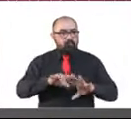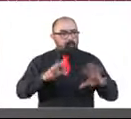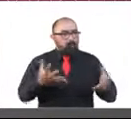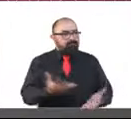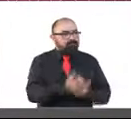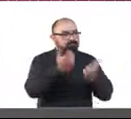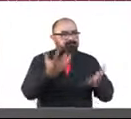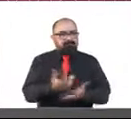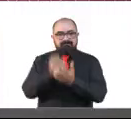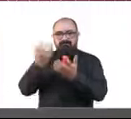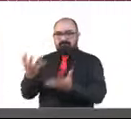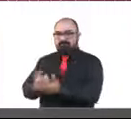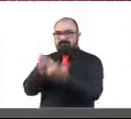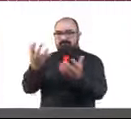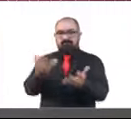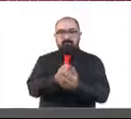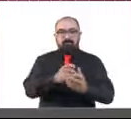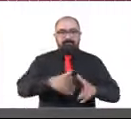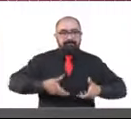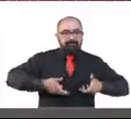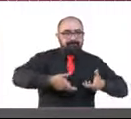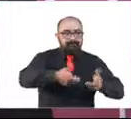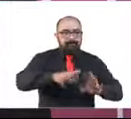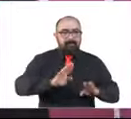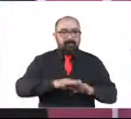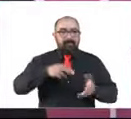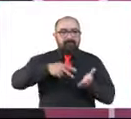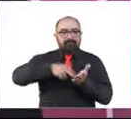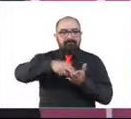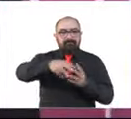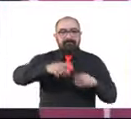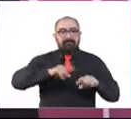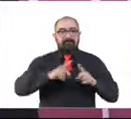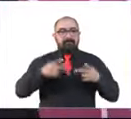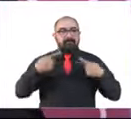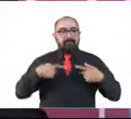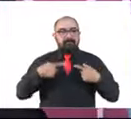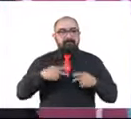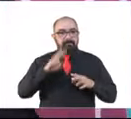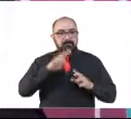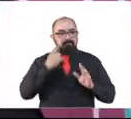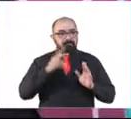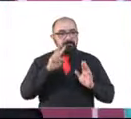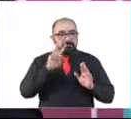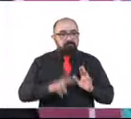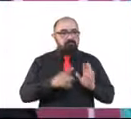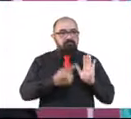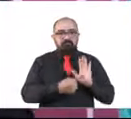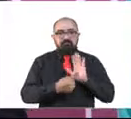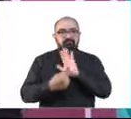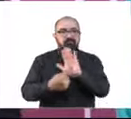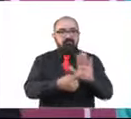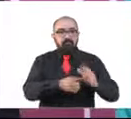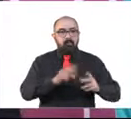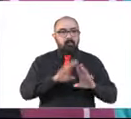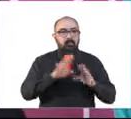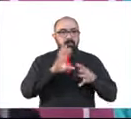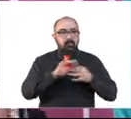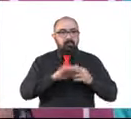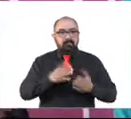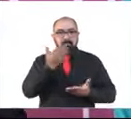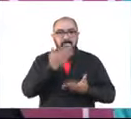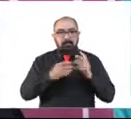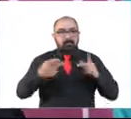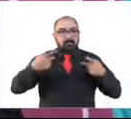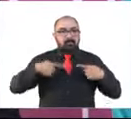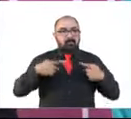recuperación de los camellones. La verdad es que ha sido una muestra muy grande y sobre todo un beneficio a las comunidades